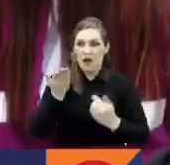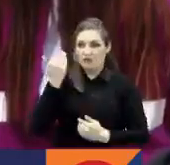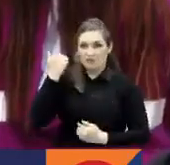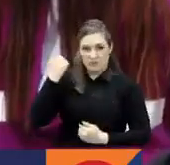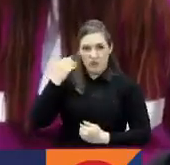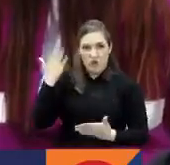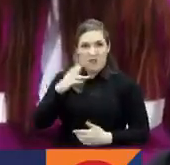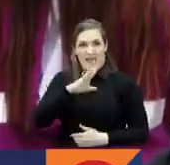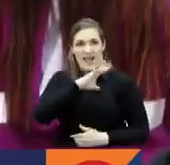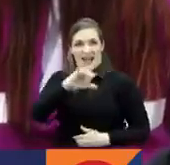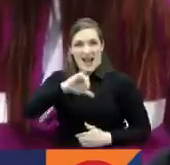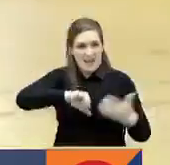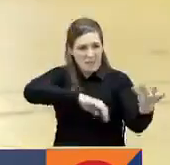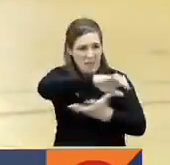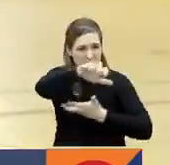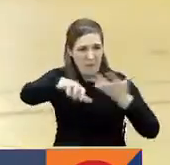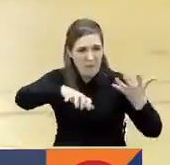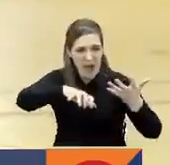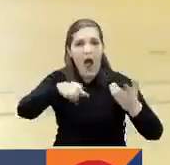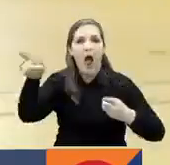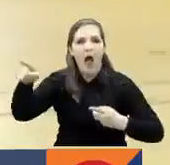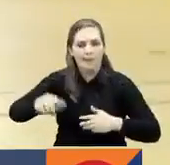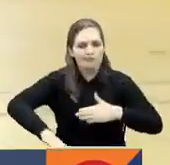en la ciudad de Cali.